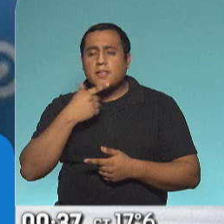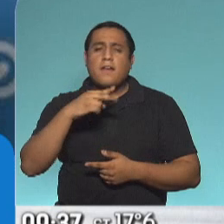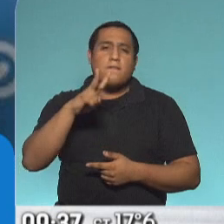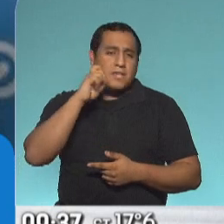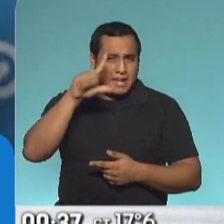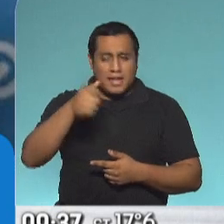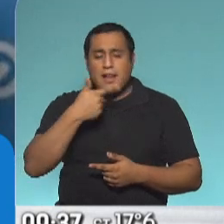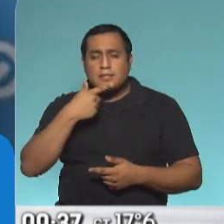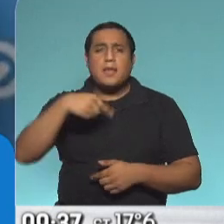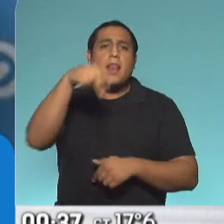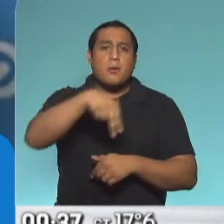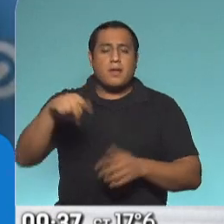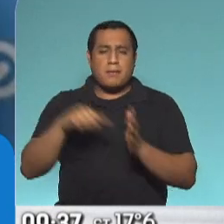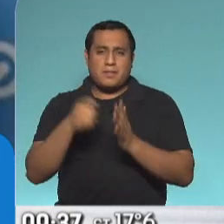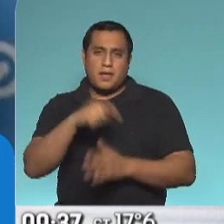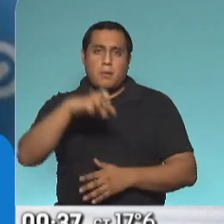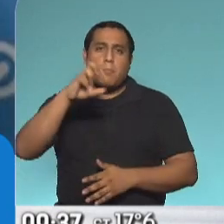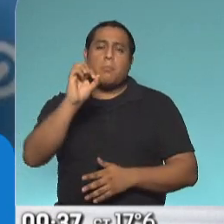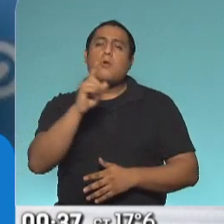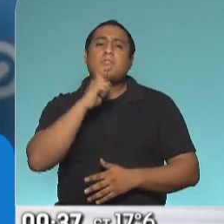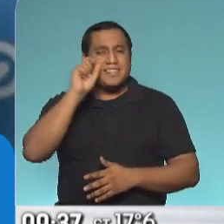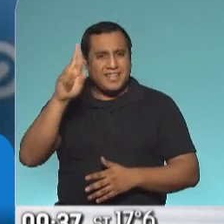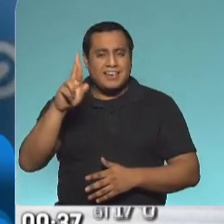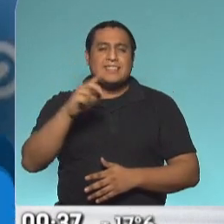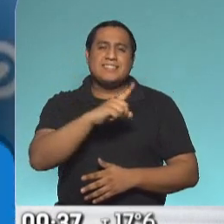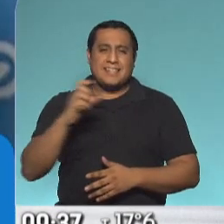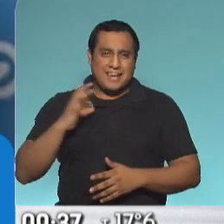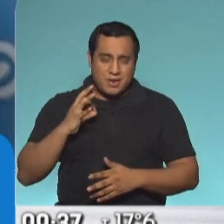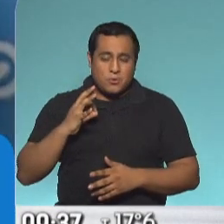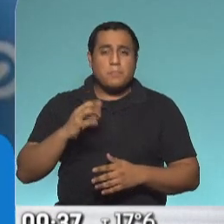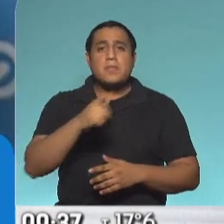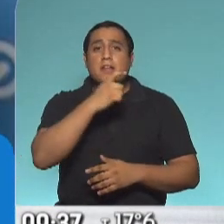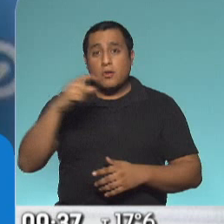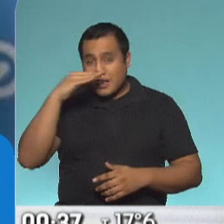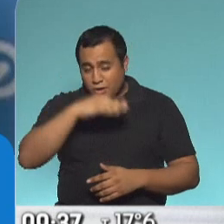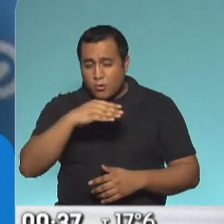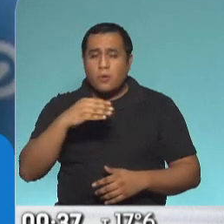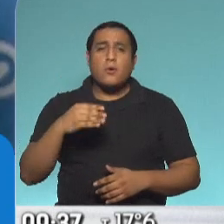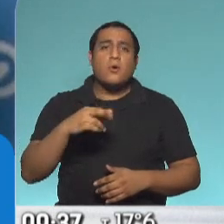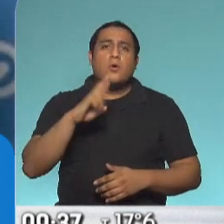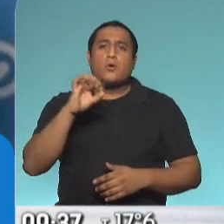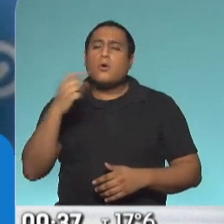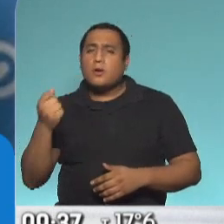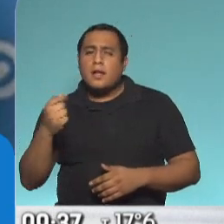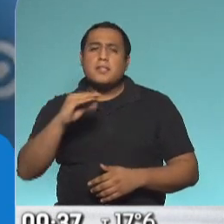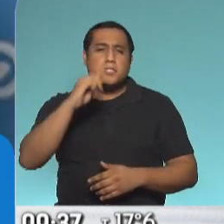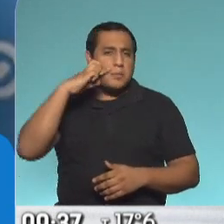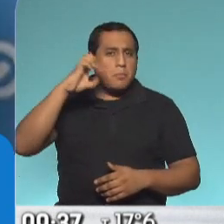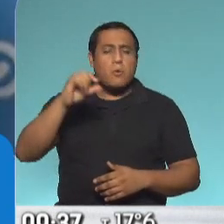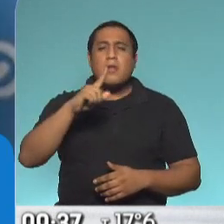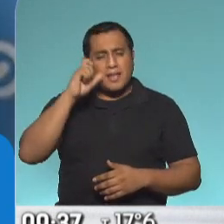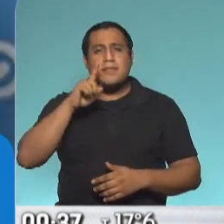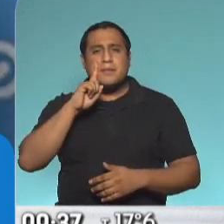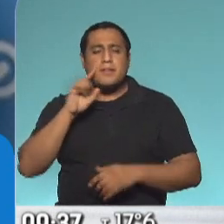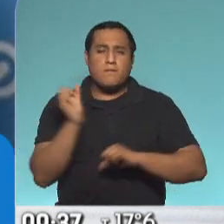en neuquén capital plottier y centenario en rionegro en general roca cipolletti y bariloche tenemos